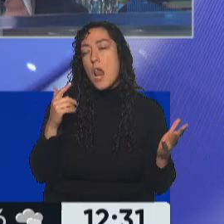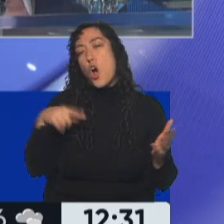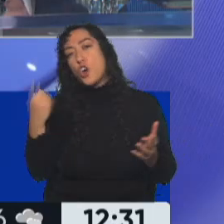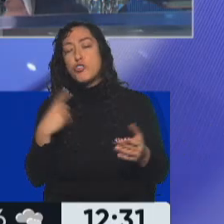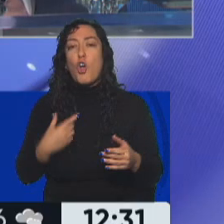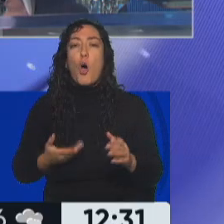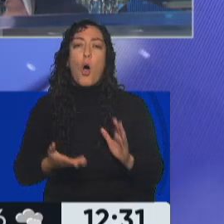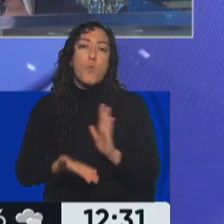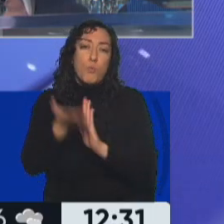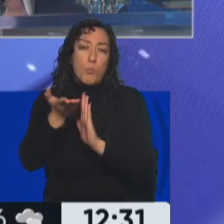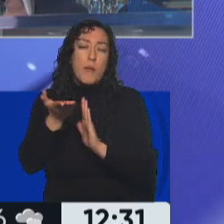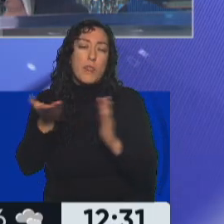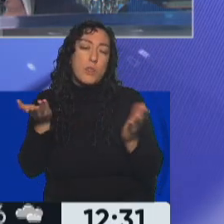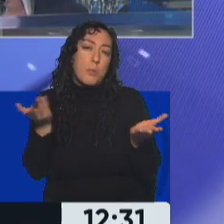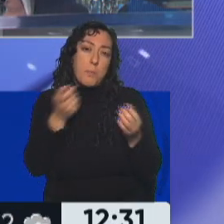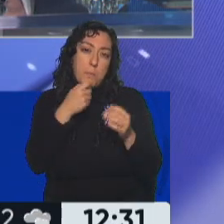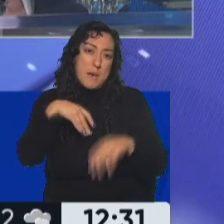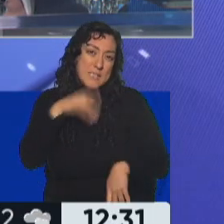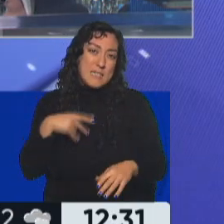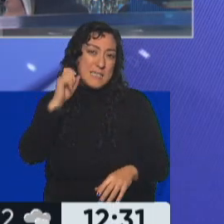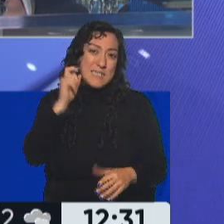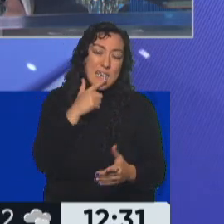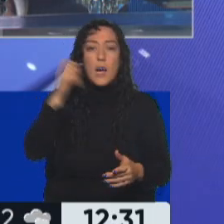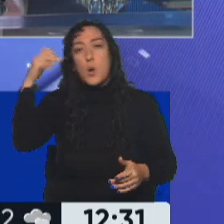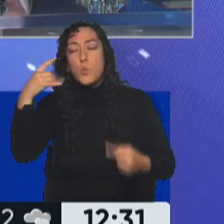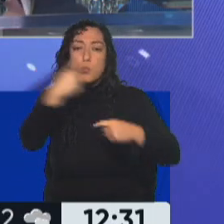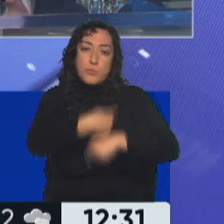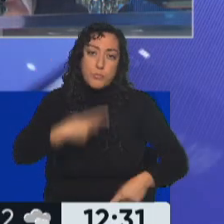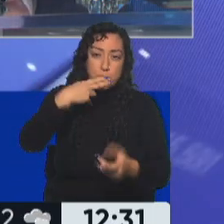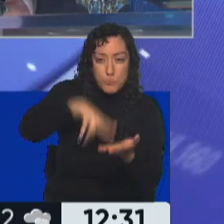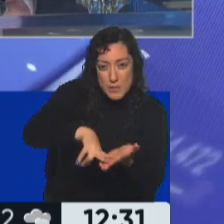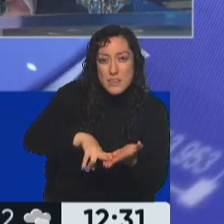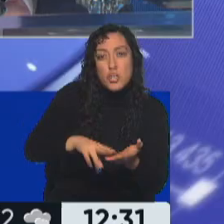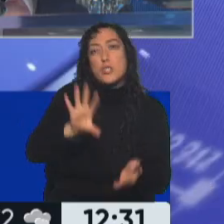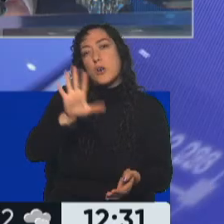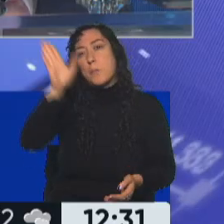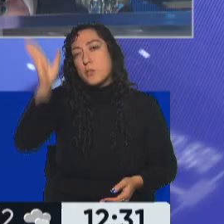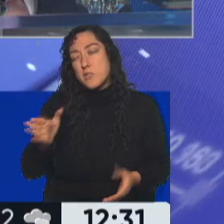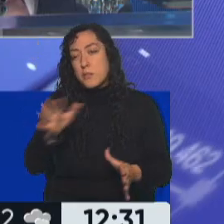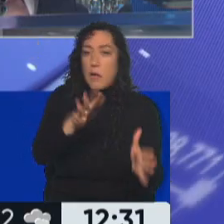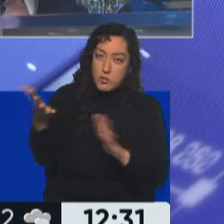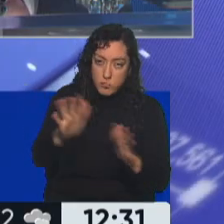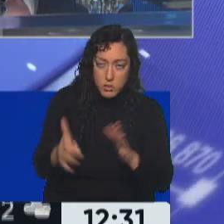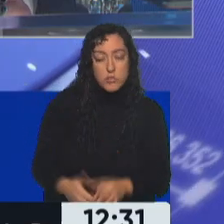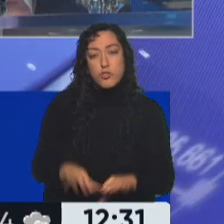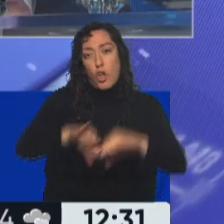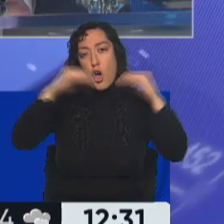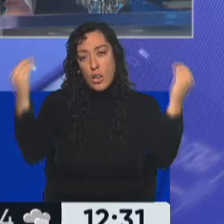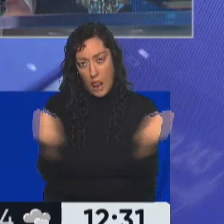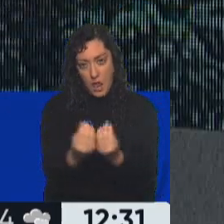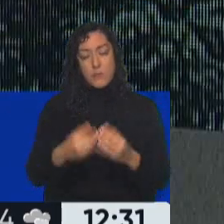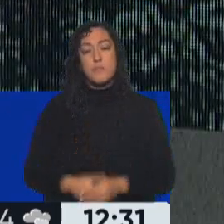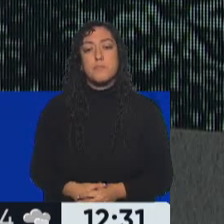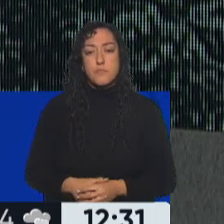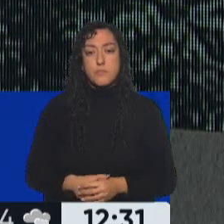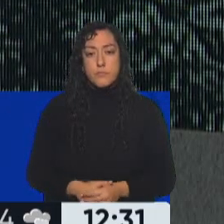aumentos, principalmente de tarifas, y por eso va a estar quizás más cercano al 5%. Para tener en cuenta, ¿qué pasa con la